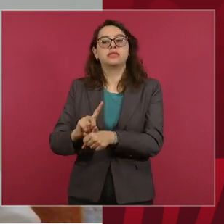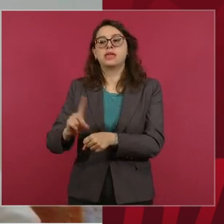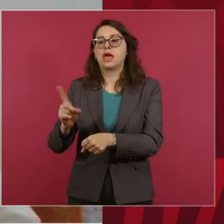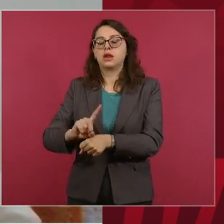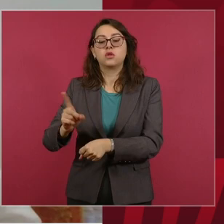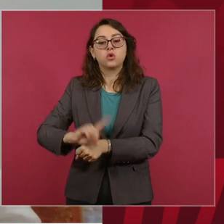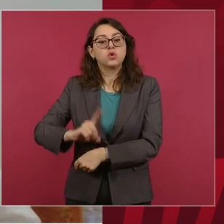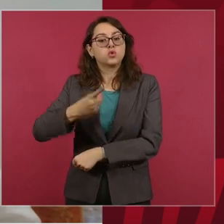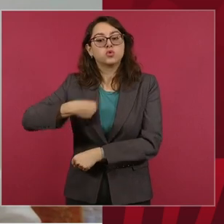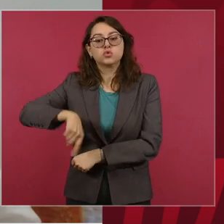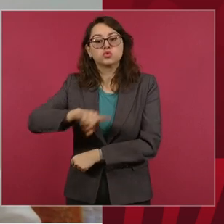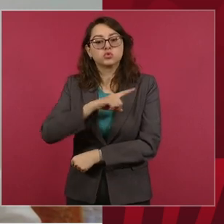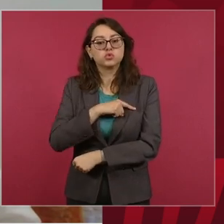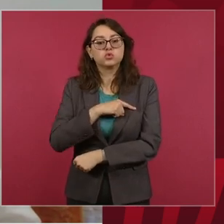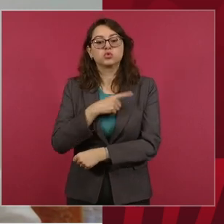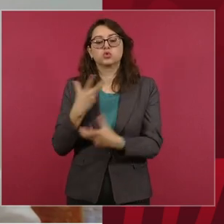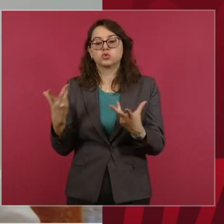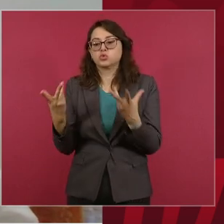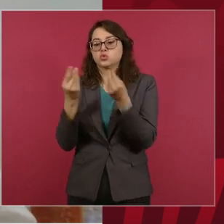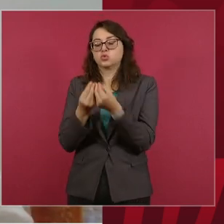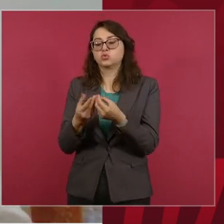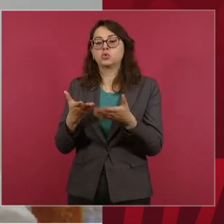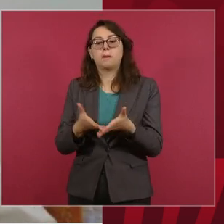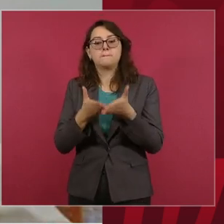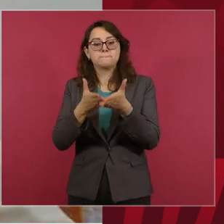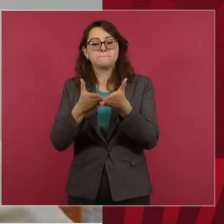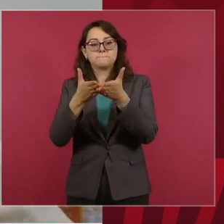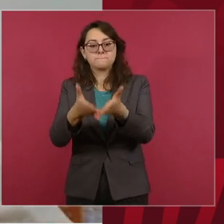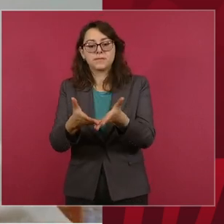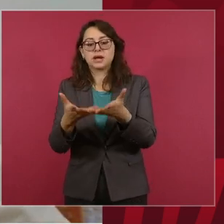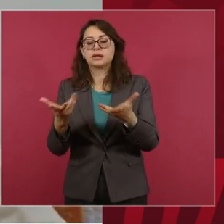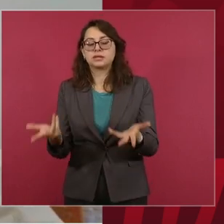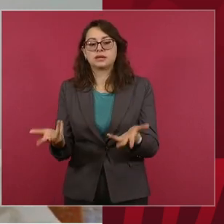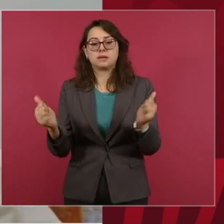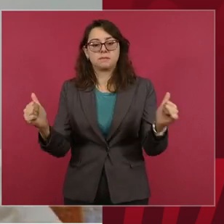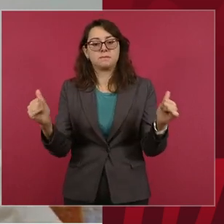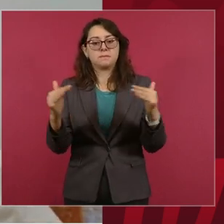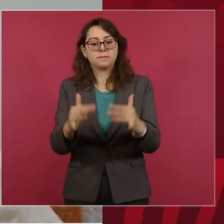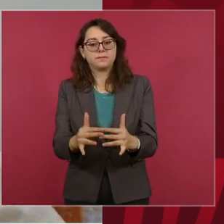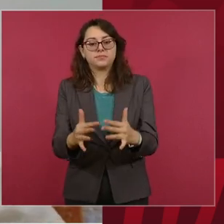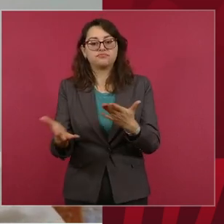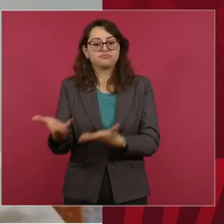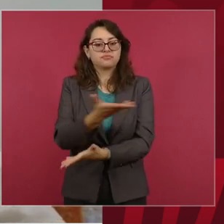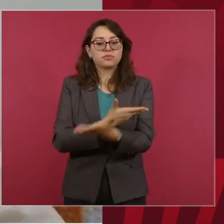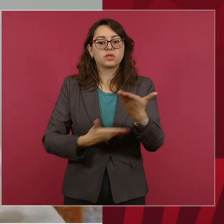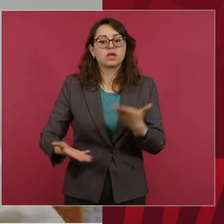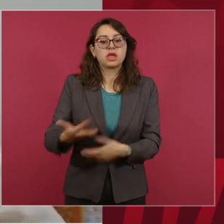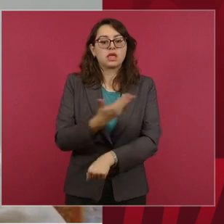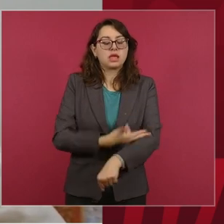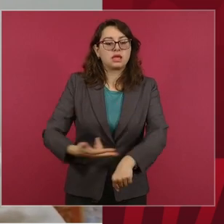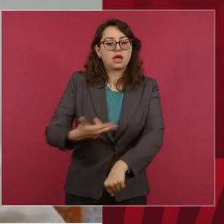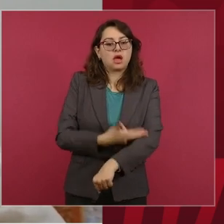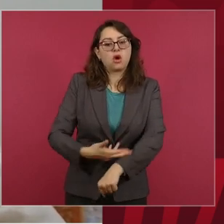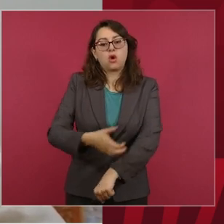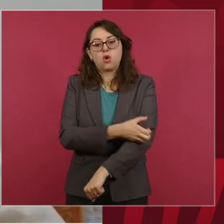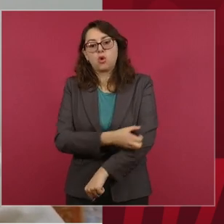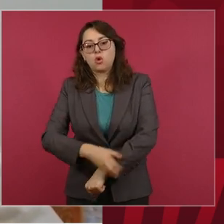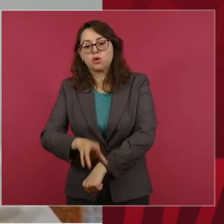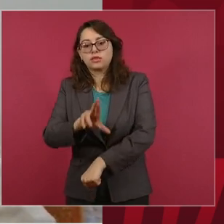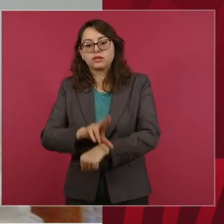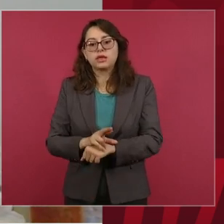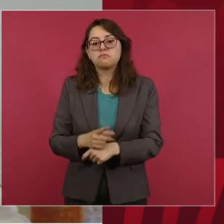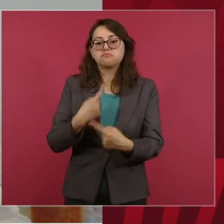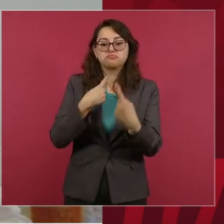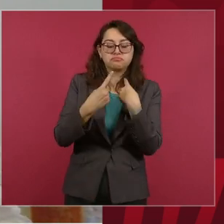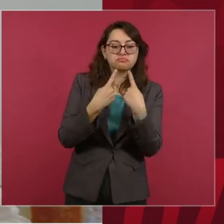aquí en el sector naval, en donde nos reunimos para coordinar todas las tareas del día,